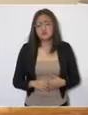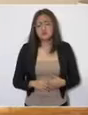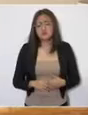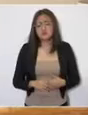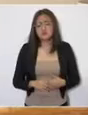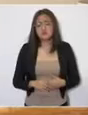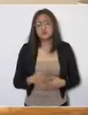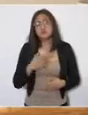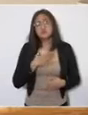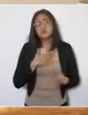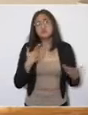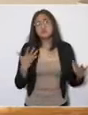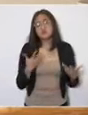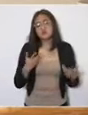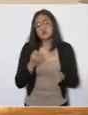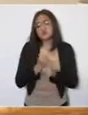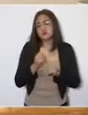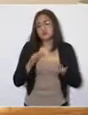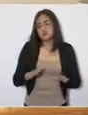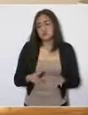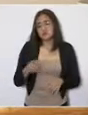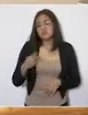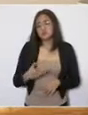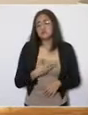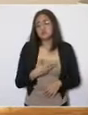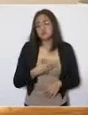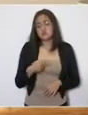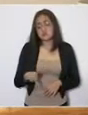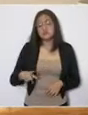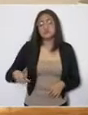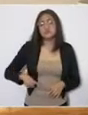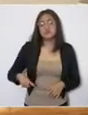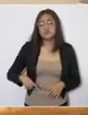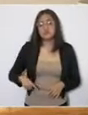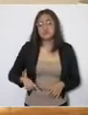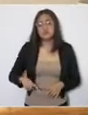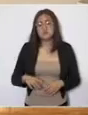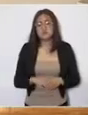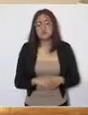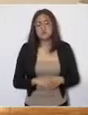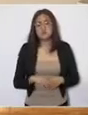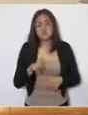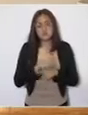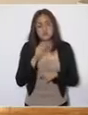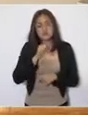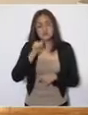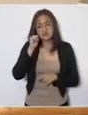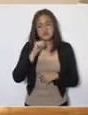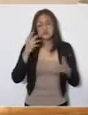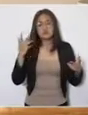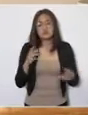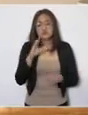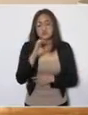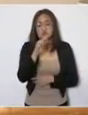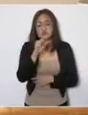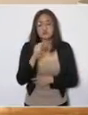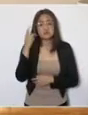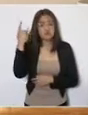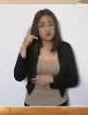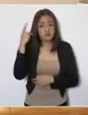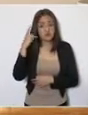y yo me hago llegar la información que tiene este gobierno el día de ayer seas pueblo